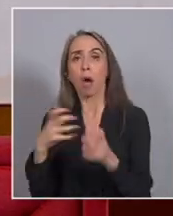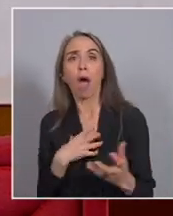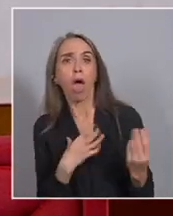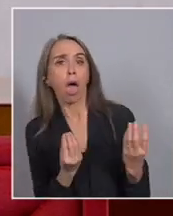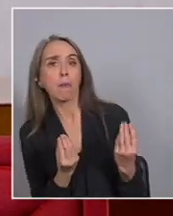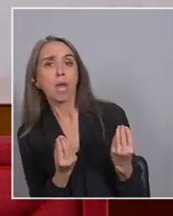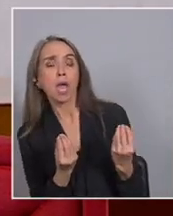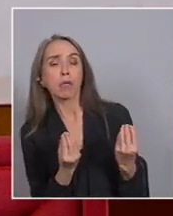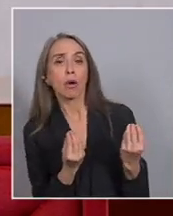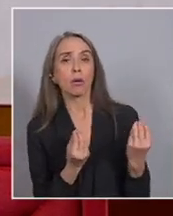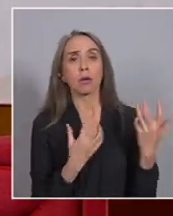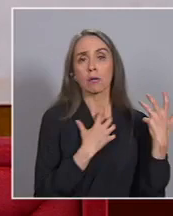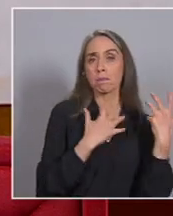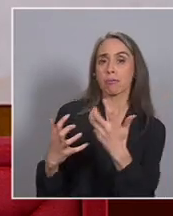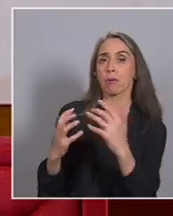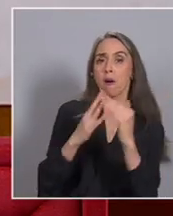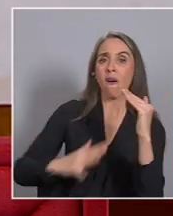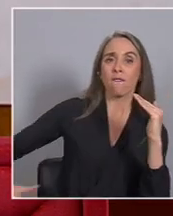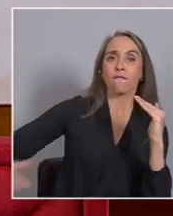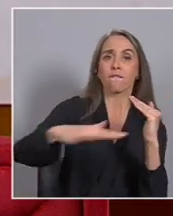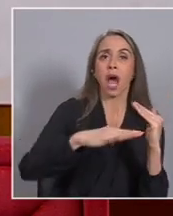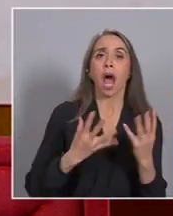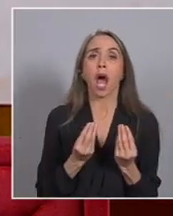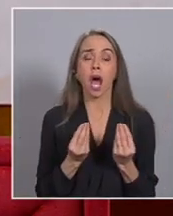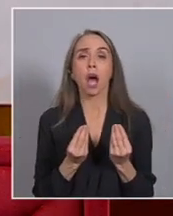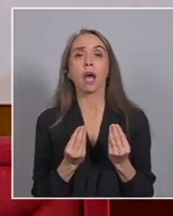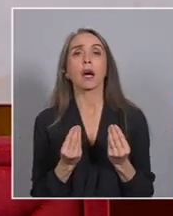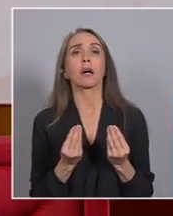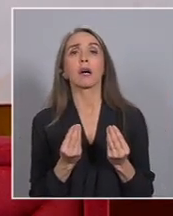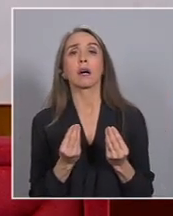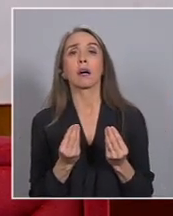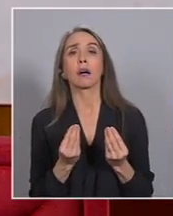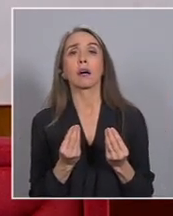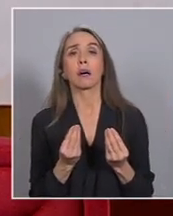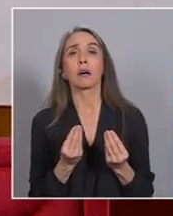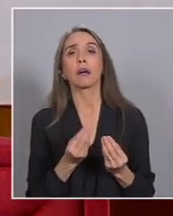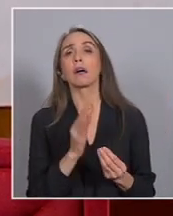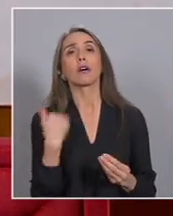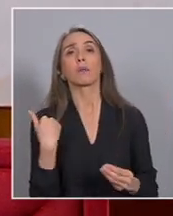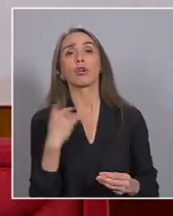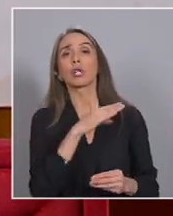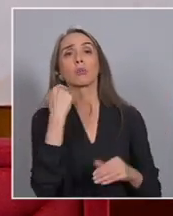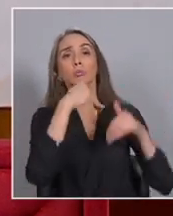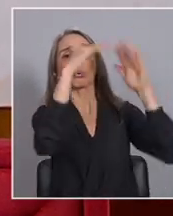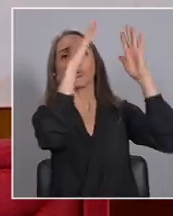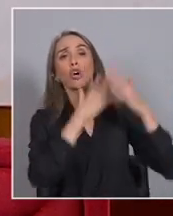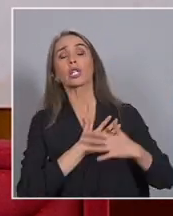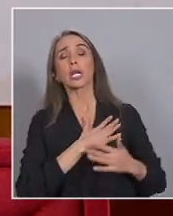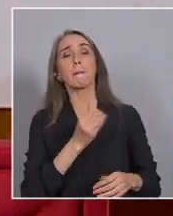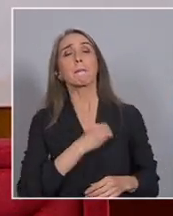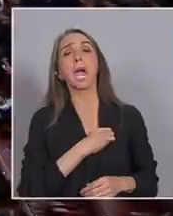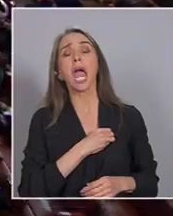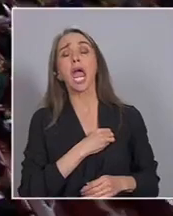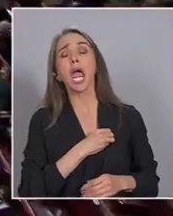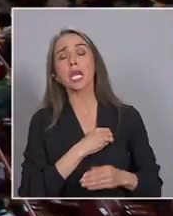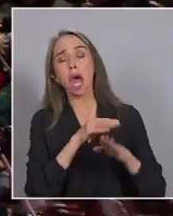población y violentar a los barrios, por mucha pena que sea la que sienta por la partida de un ser querido.